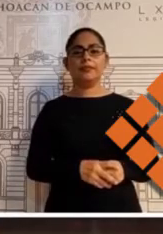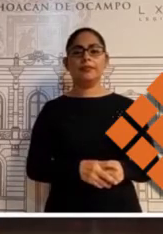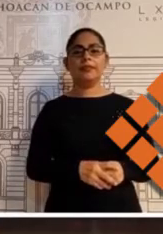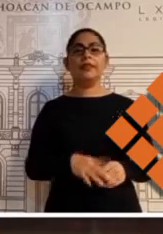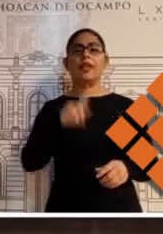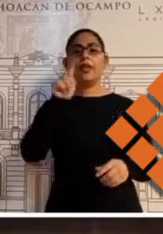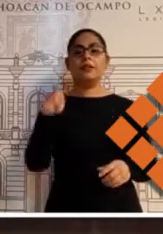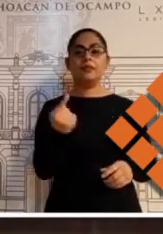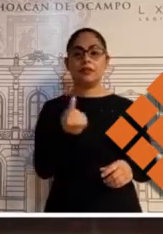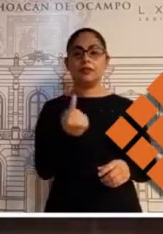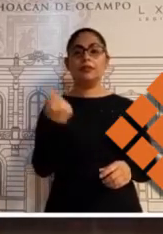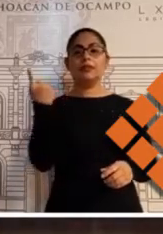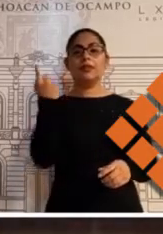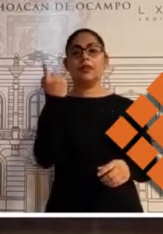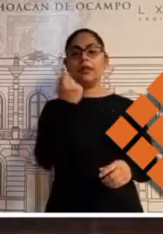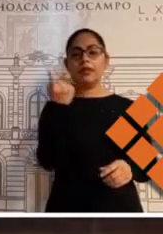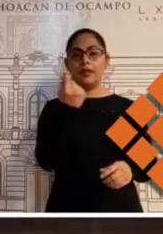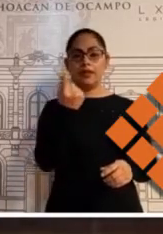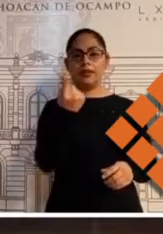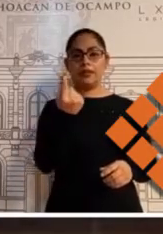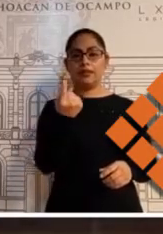es que a los